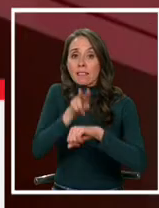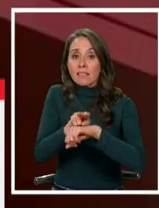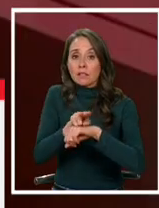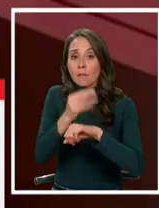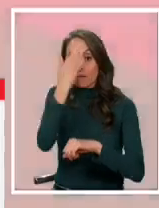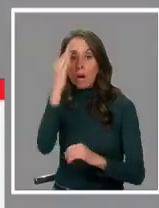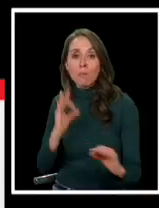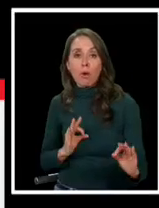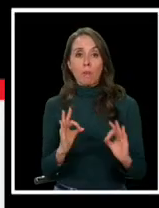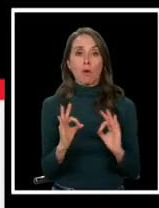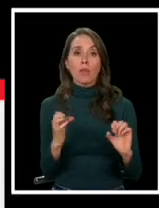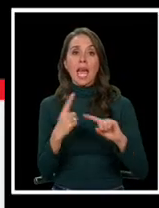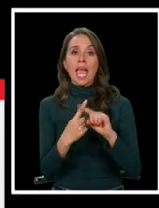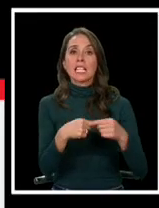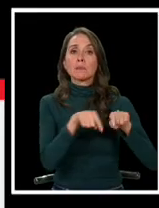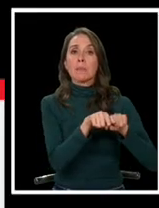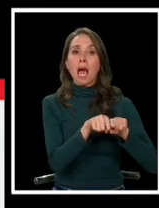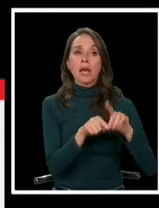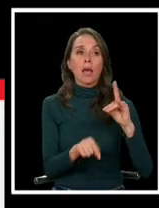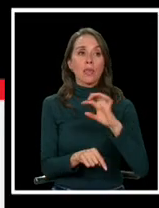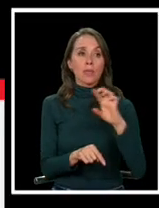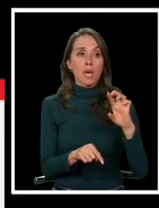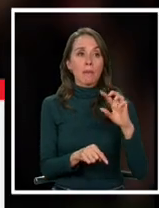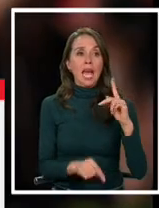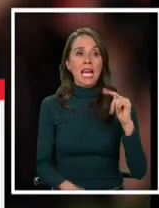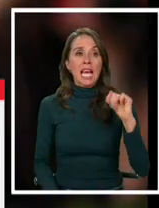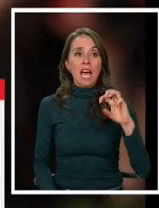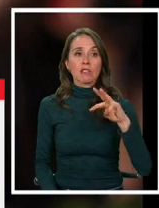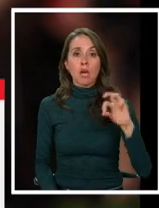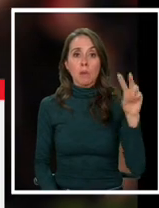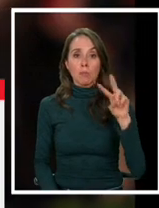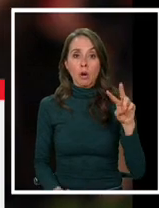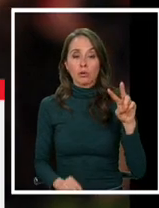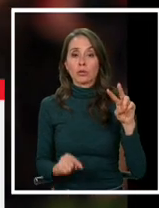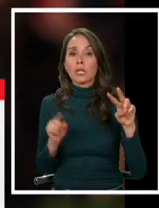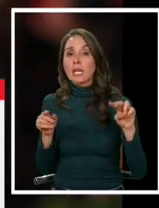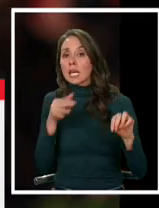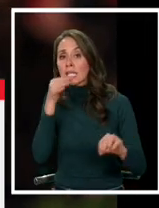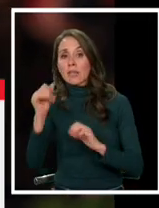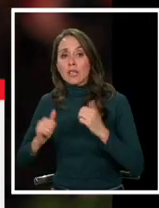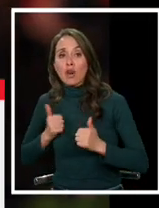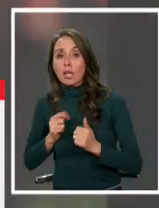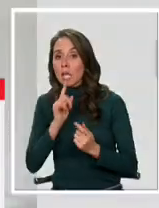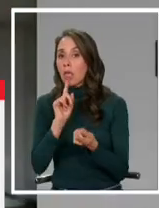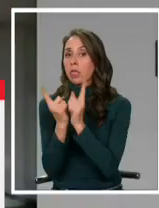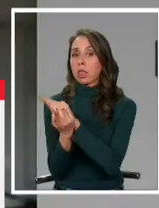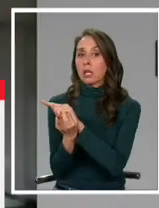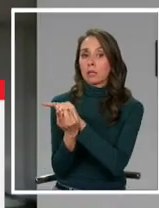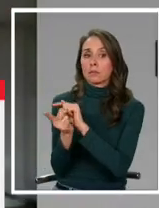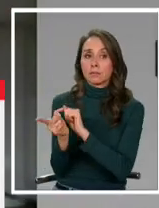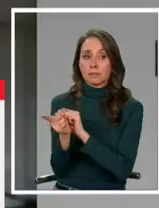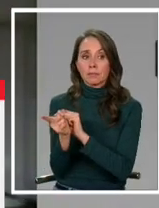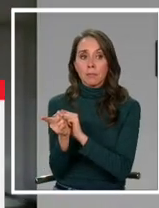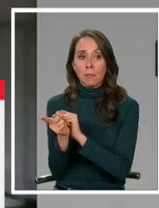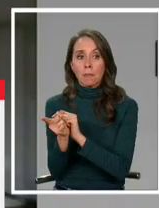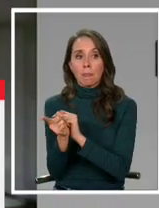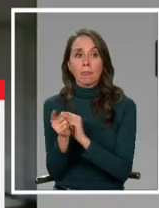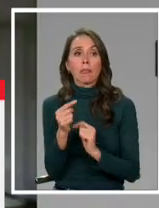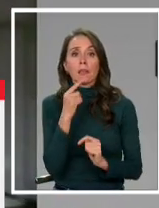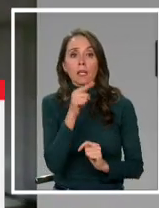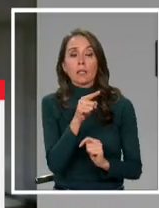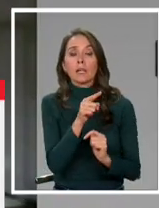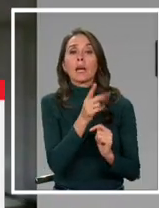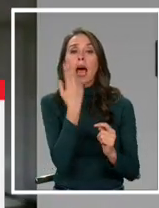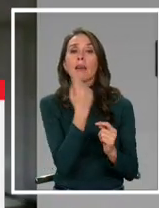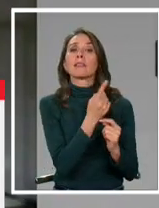de la famosa modelo y expareja de de Kate Moss que enc dijo un testimonio entregado por la actriz durante el transcurso de